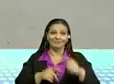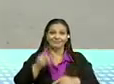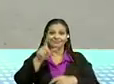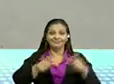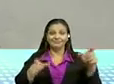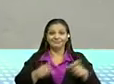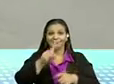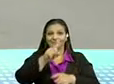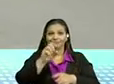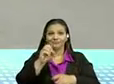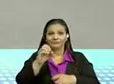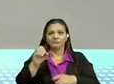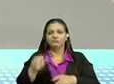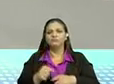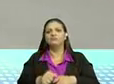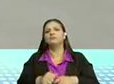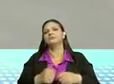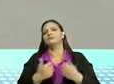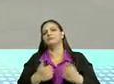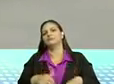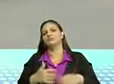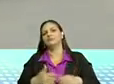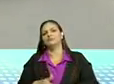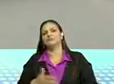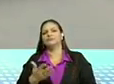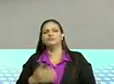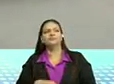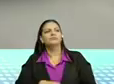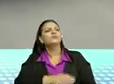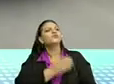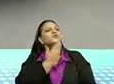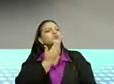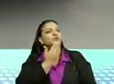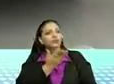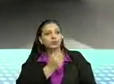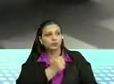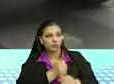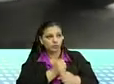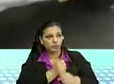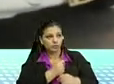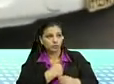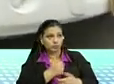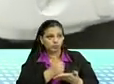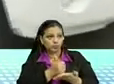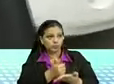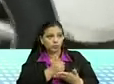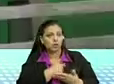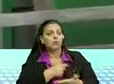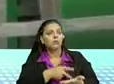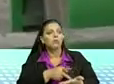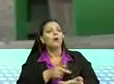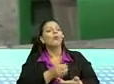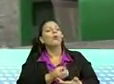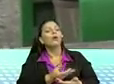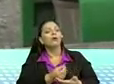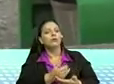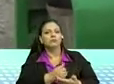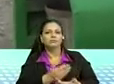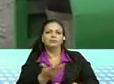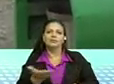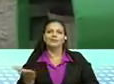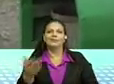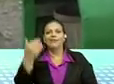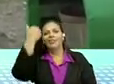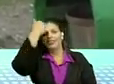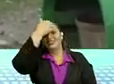de estafadores que, aprovechándose de la necesidad, como bien lo decías, Mayra, de personas que no